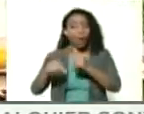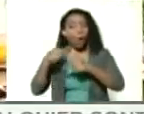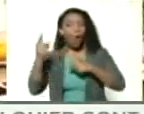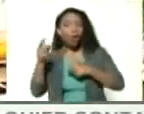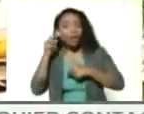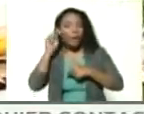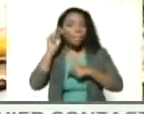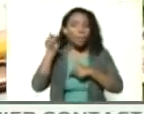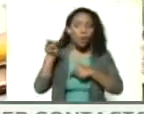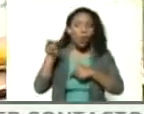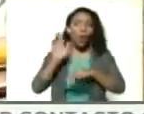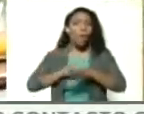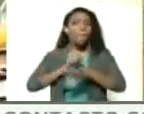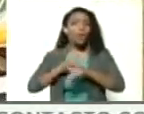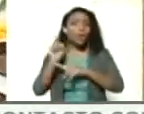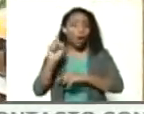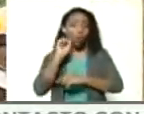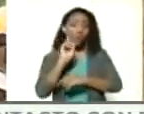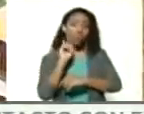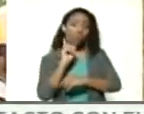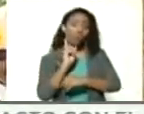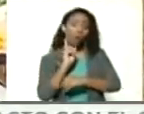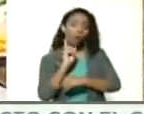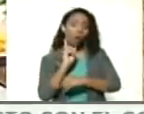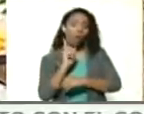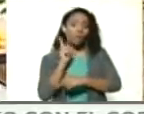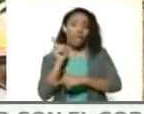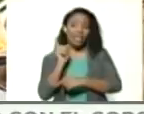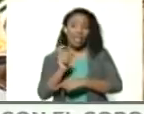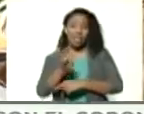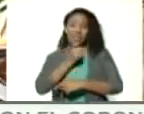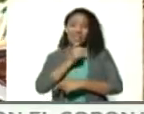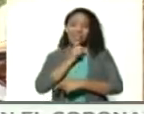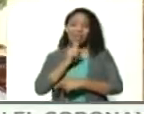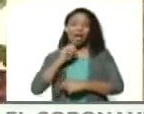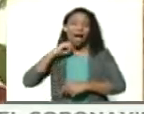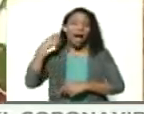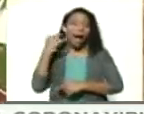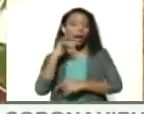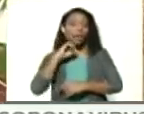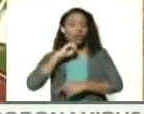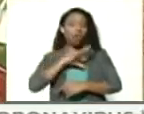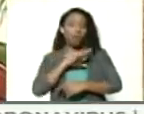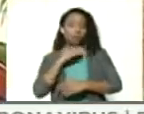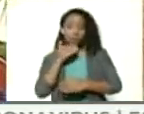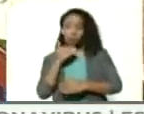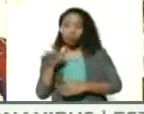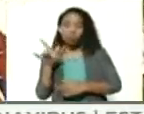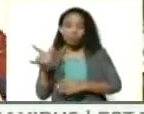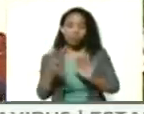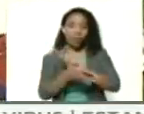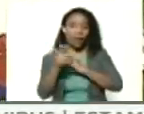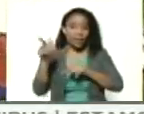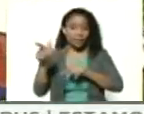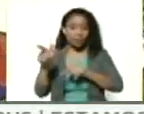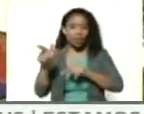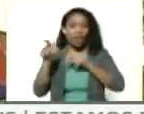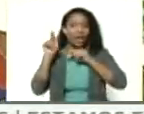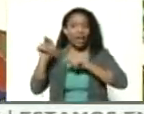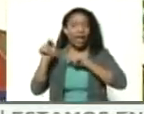mirada, porque uno de los desafíos que tiene la historia de proximidad, llamémosla así,